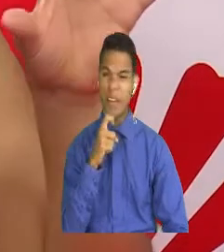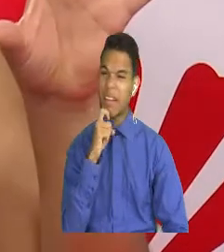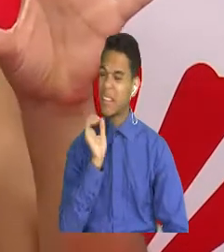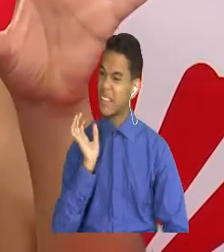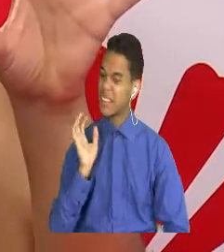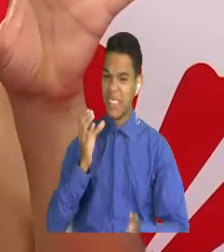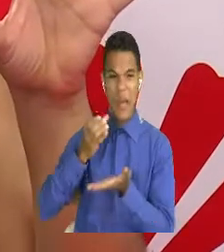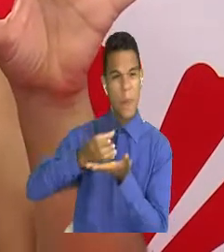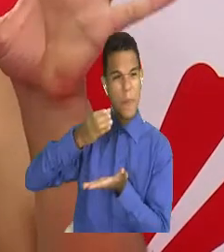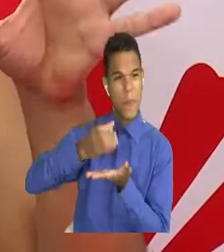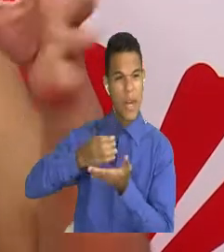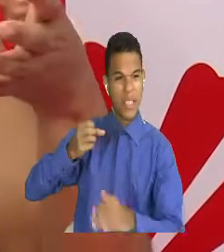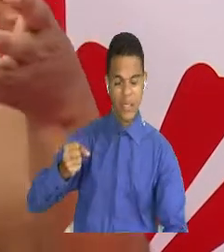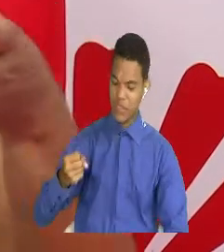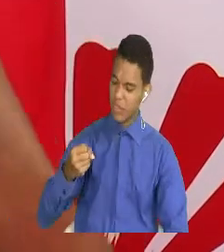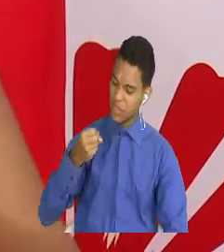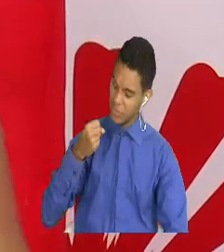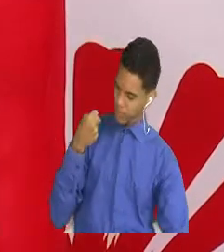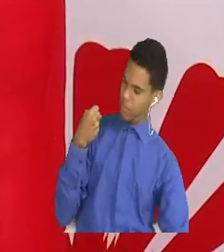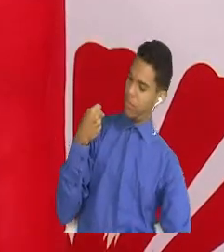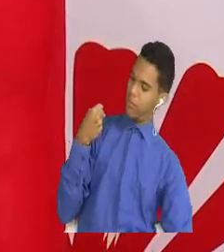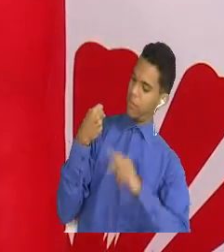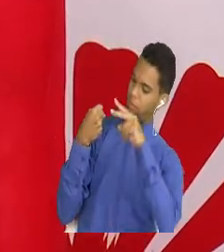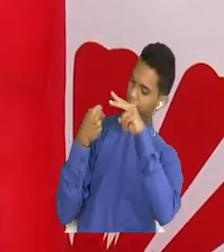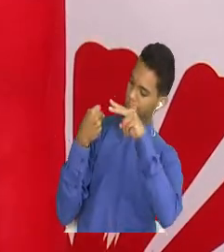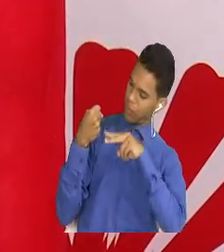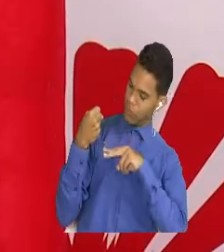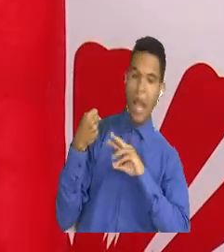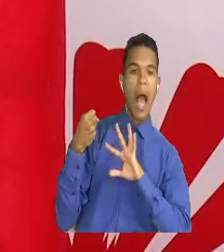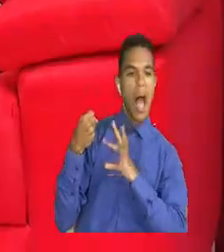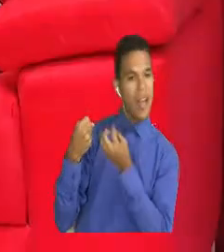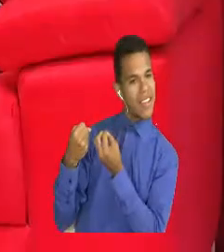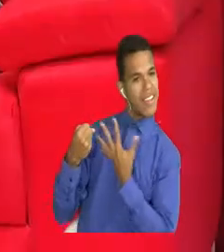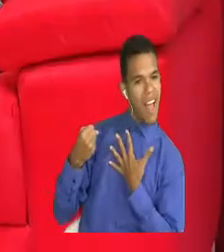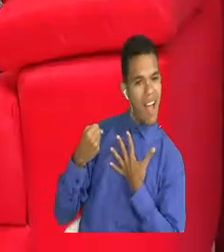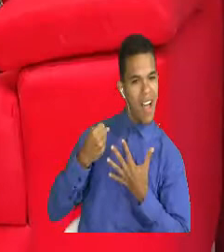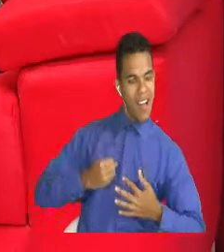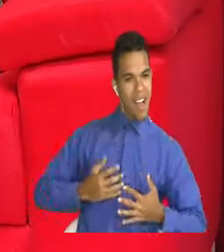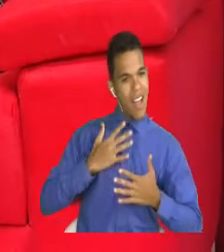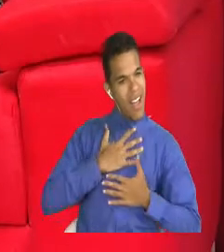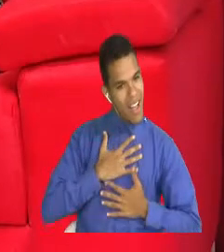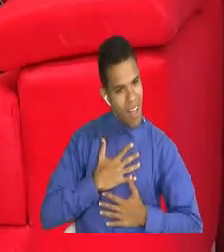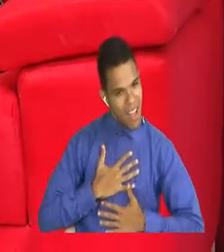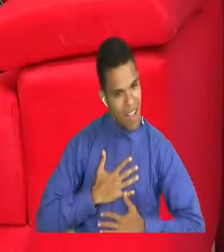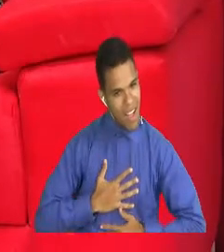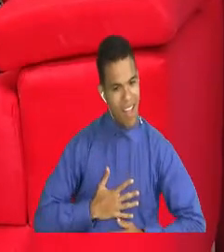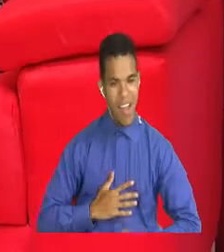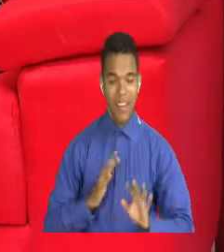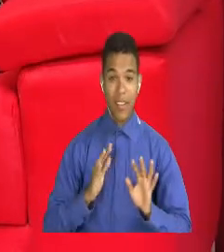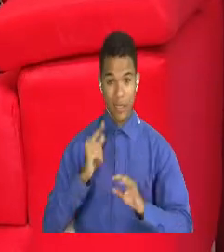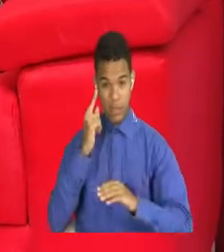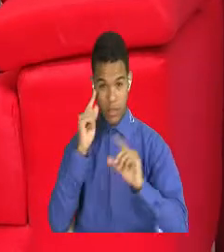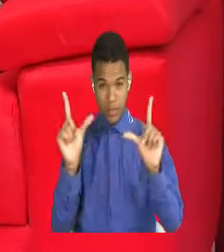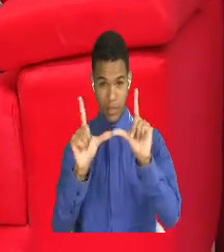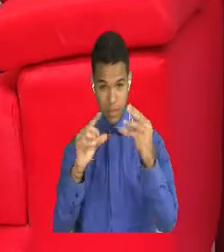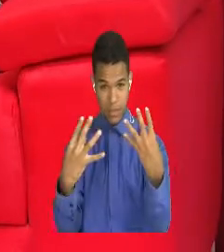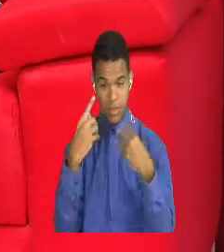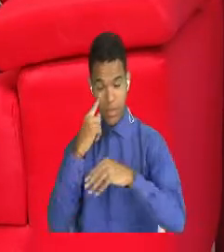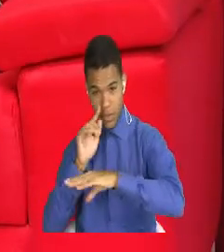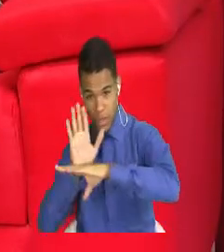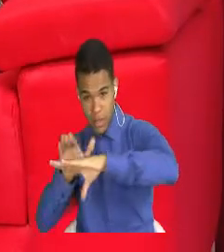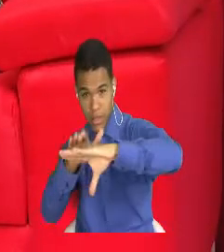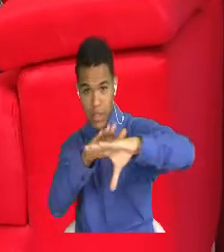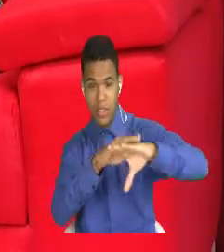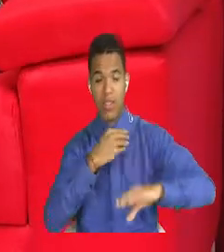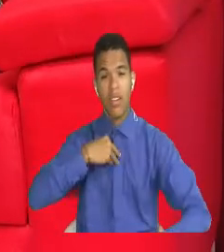¡plum!, leyó su mensaje. Entonces, espectacular. Lina, hagámosle la invitación a nuestros televidentes para que nos sigan